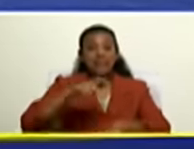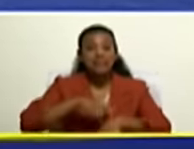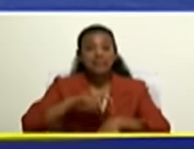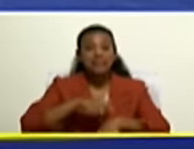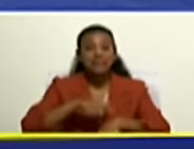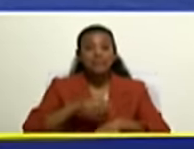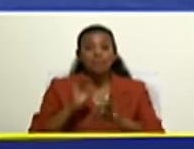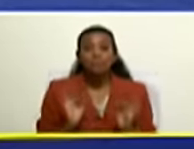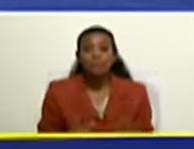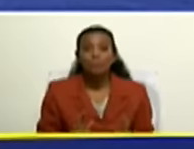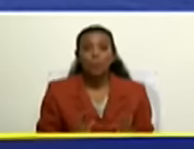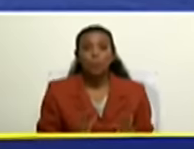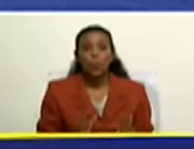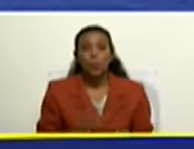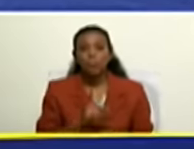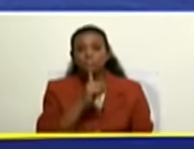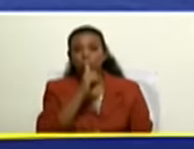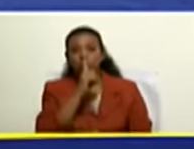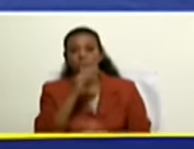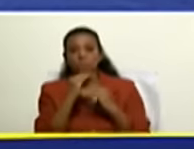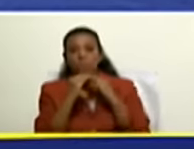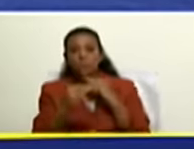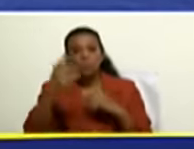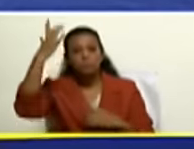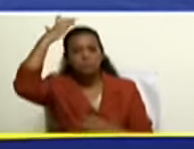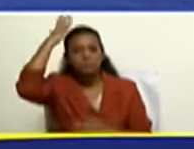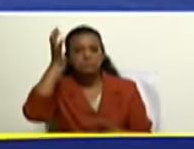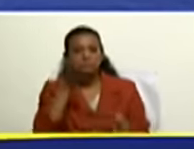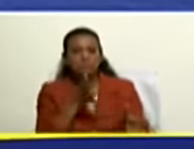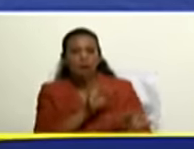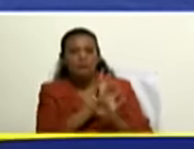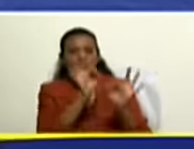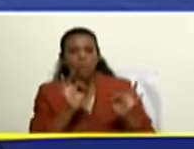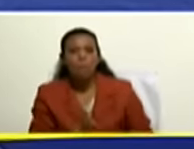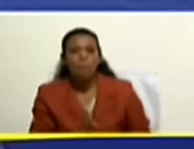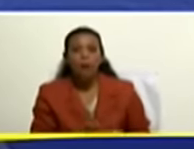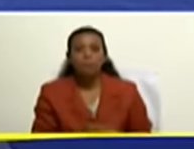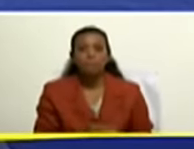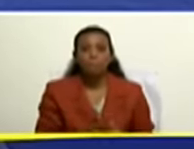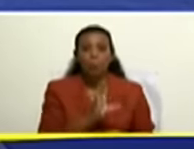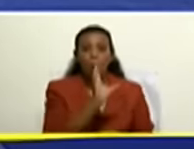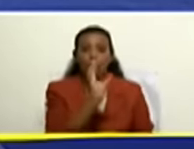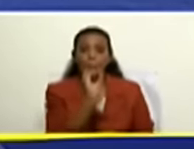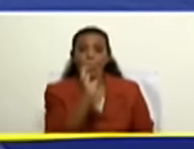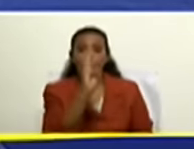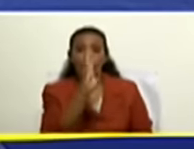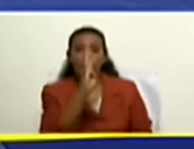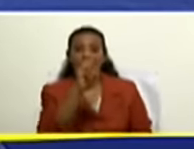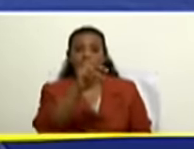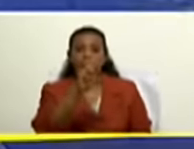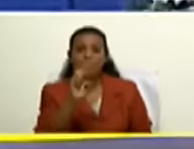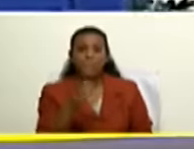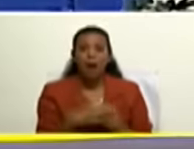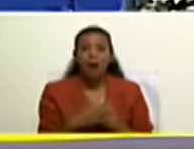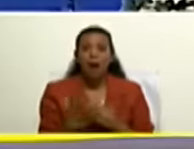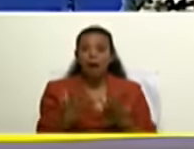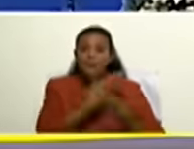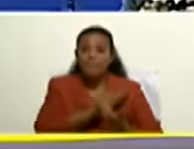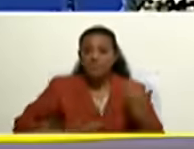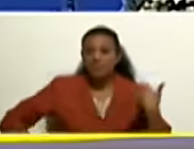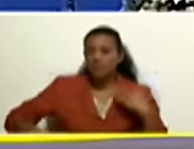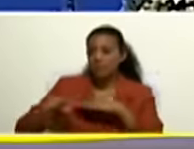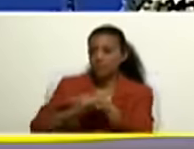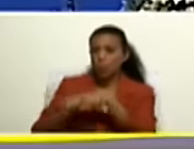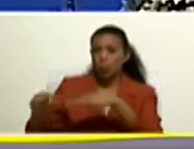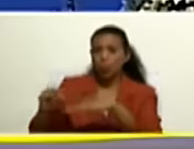que yo he llamado la conspiración contra Venezuela. El decreto de Obama, la llegada de Granger coincide con